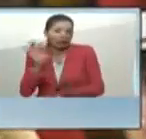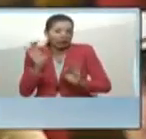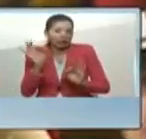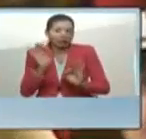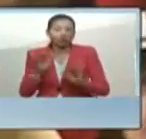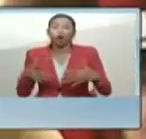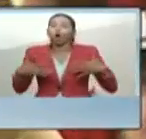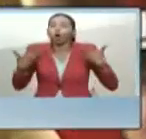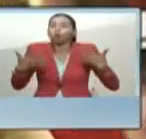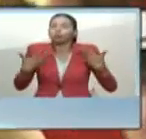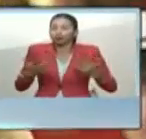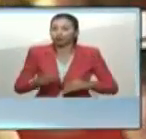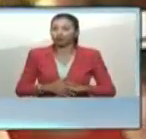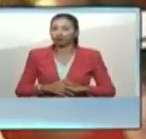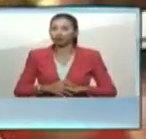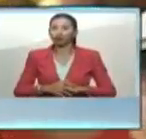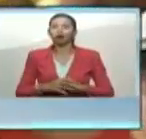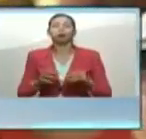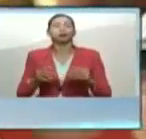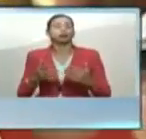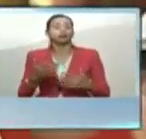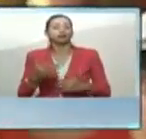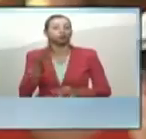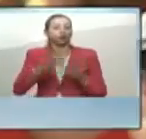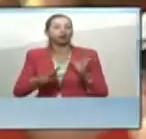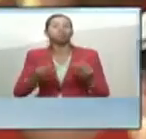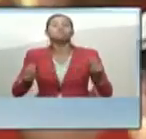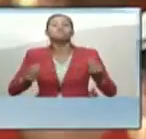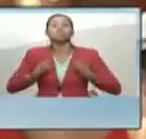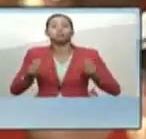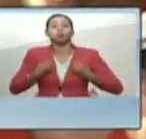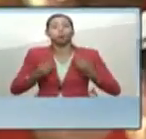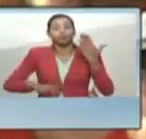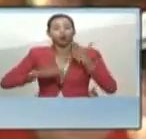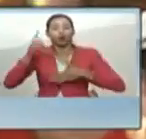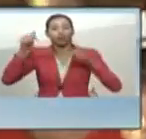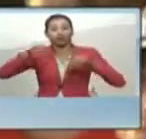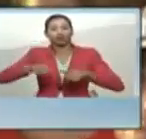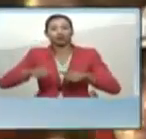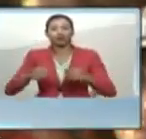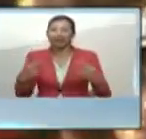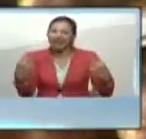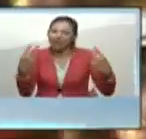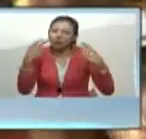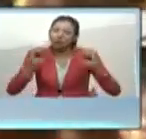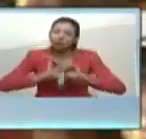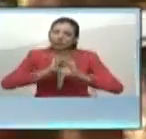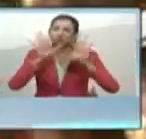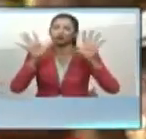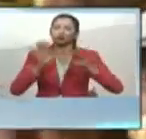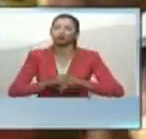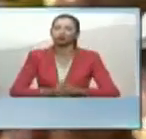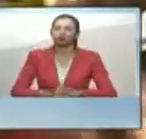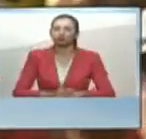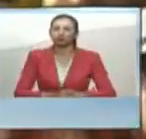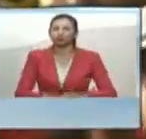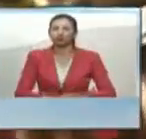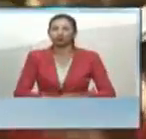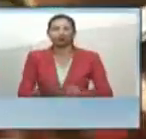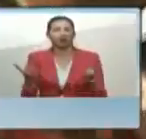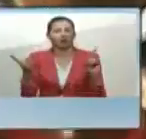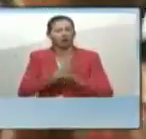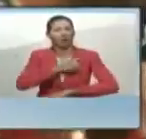contentó muchísimo que nuestro programa fuera en vivo, para que nuestro pueblo escuchara lo necesario. Corrección total,